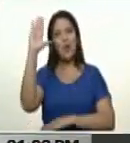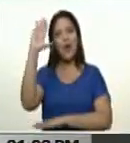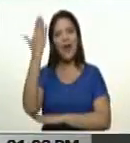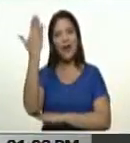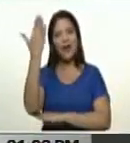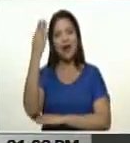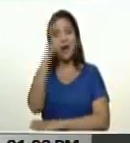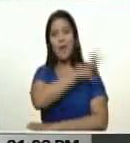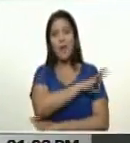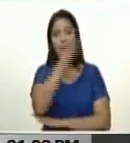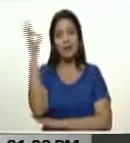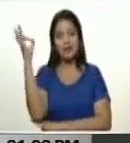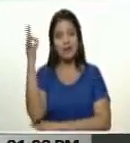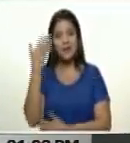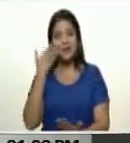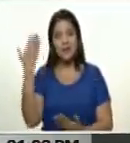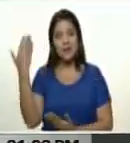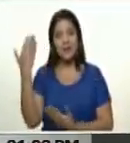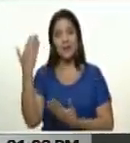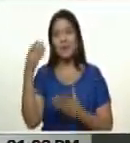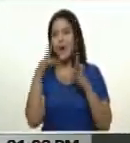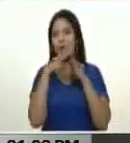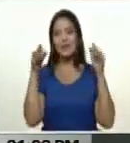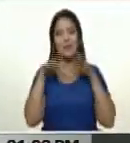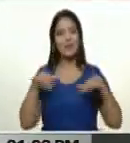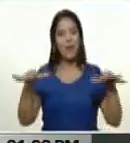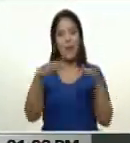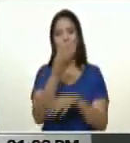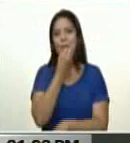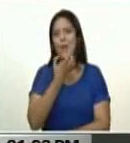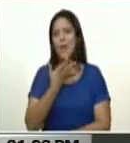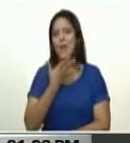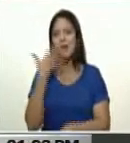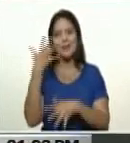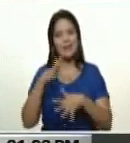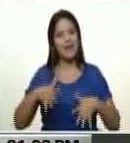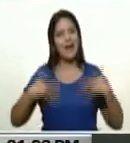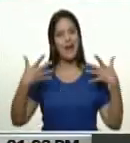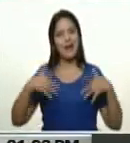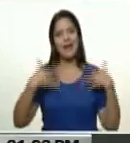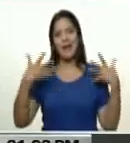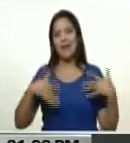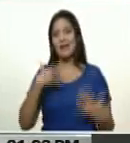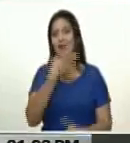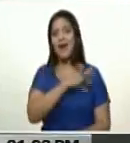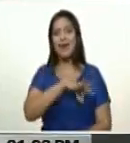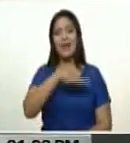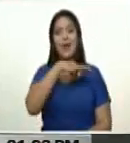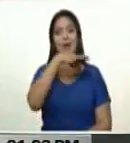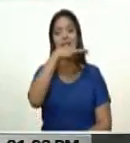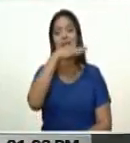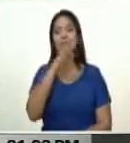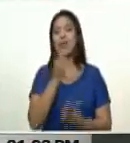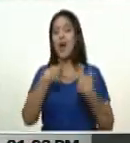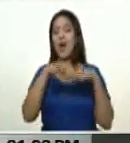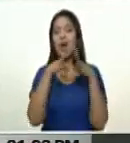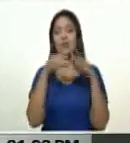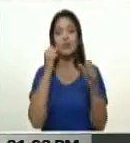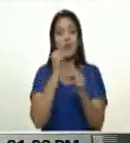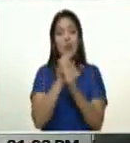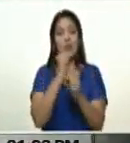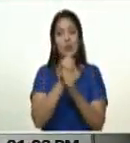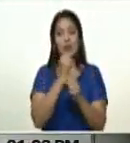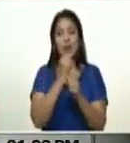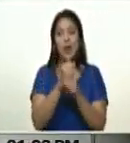a Barquisimeto, a toda esta tierra hermosa, de alegría, de espiritualidad, a la clase obrera que nos